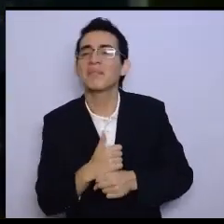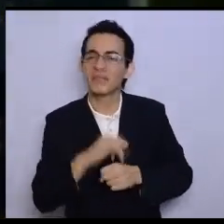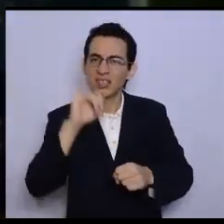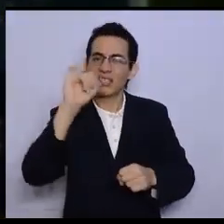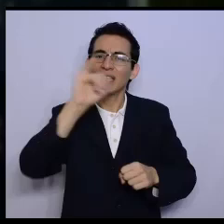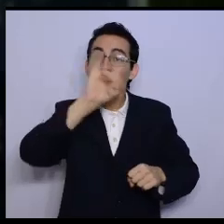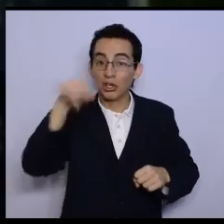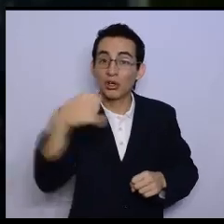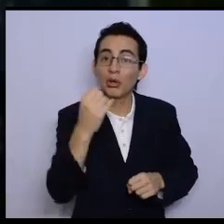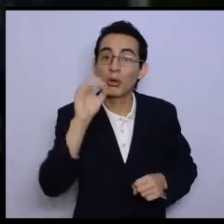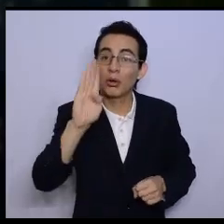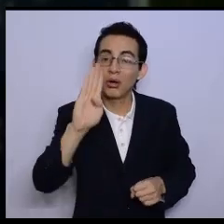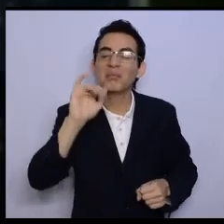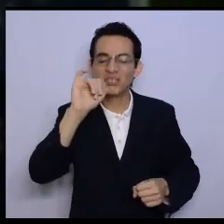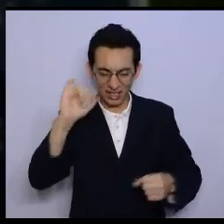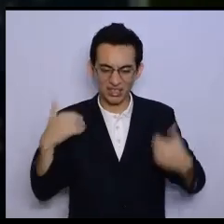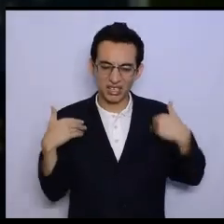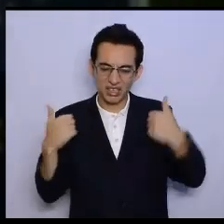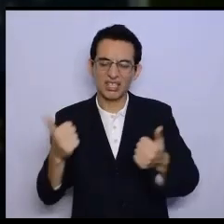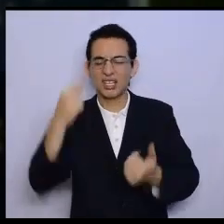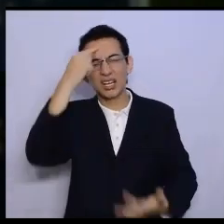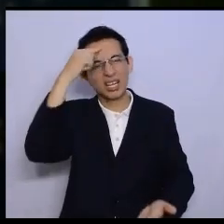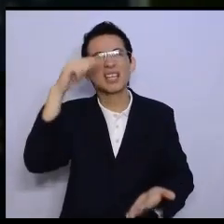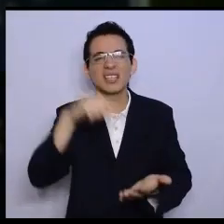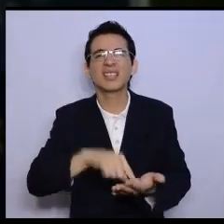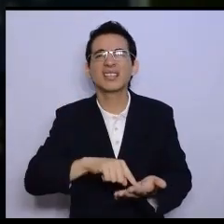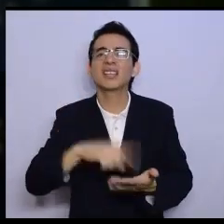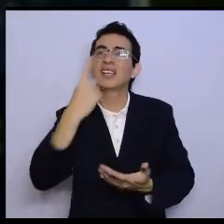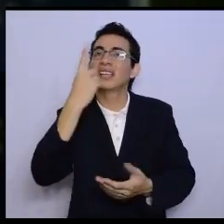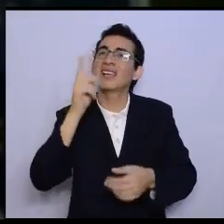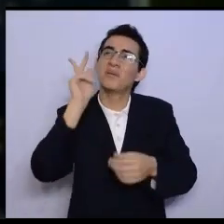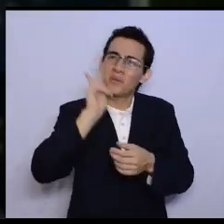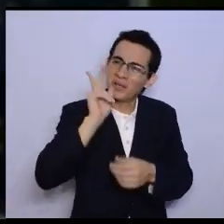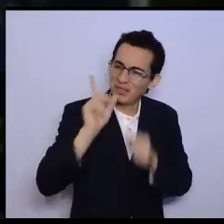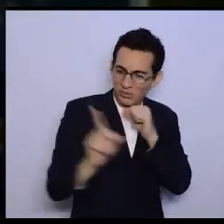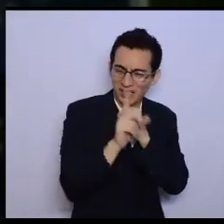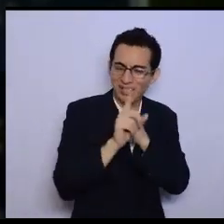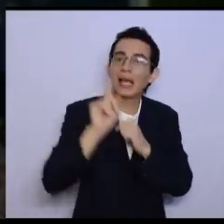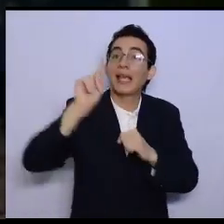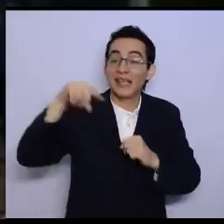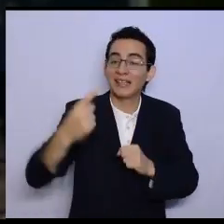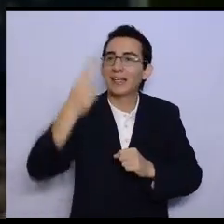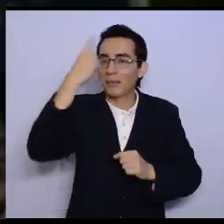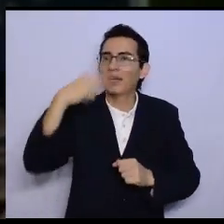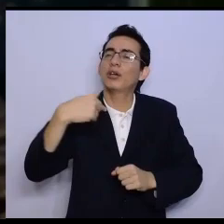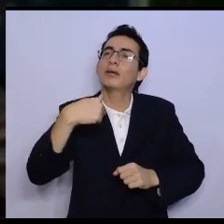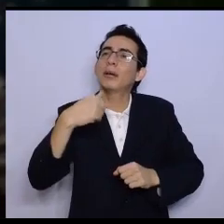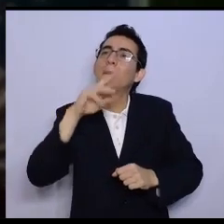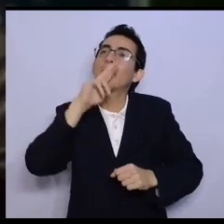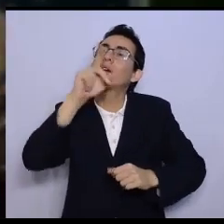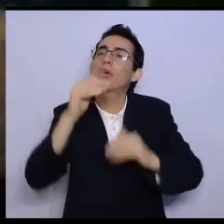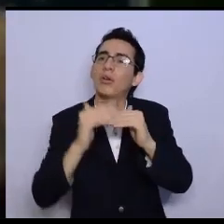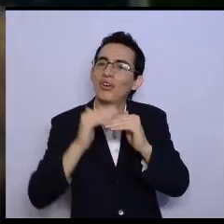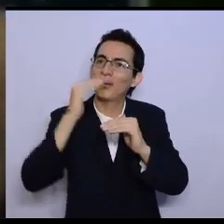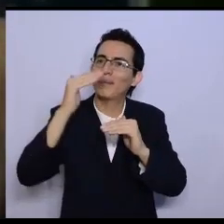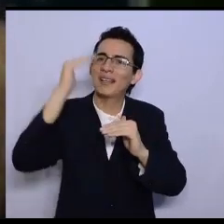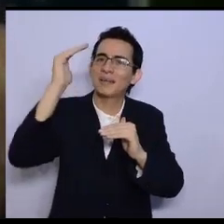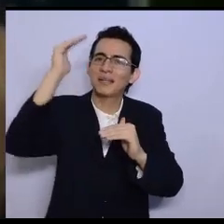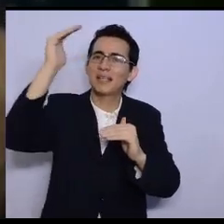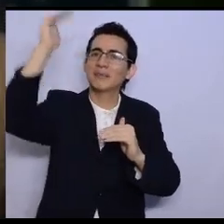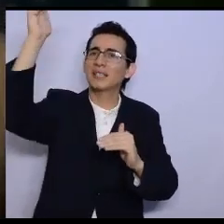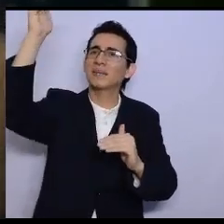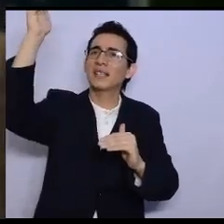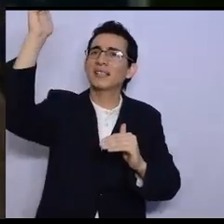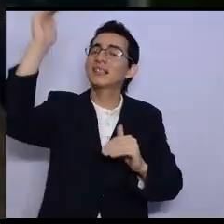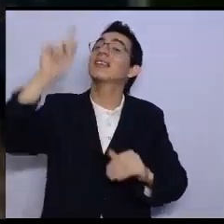un entendimiento muy vasto al respecto. Por eso dijo, Él conoce mi camino, me probará.